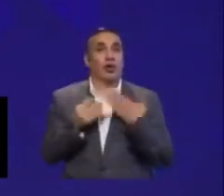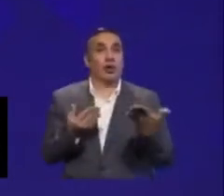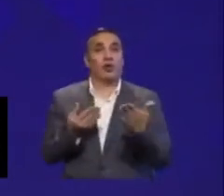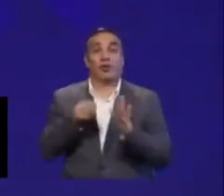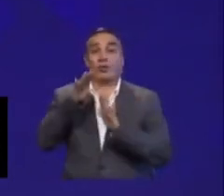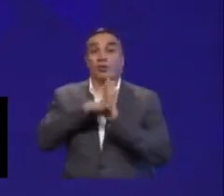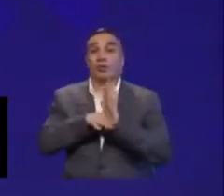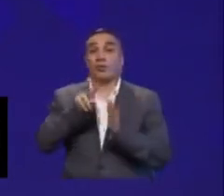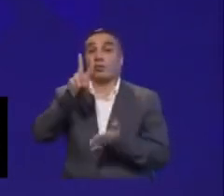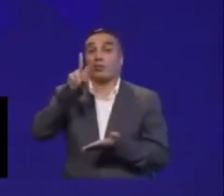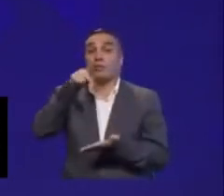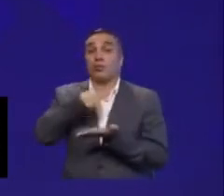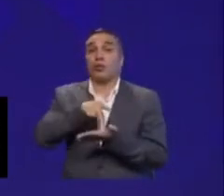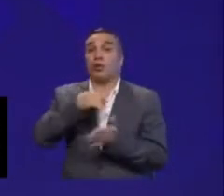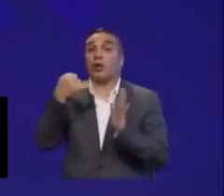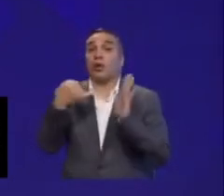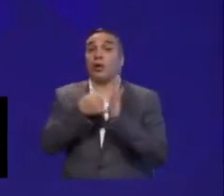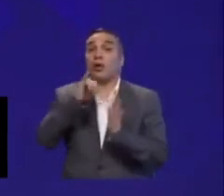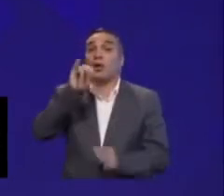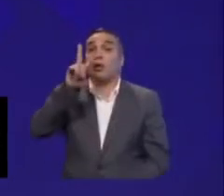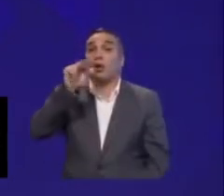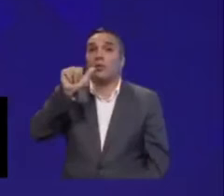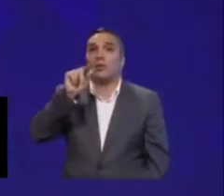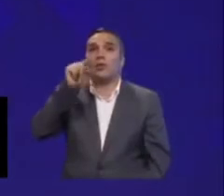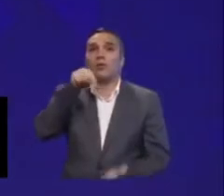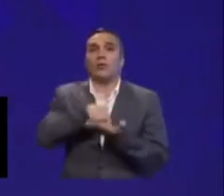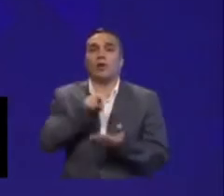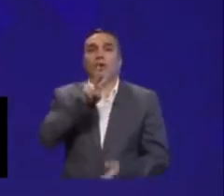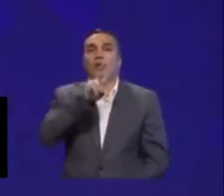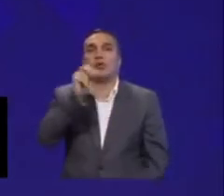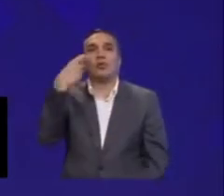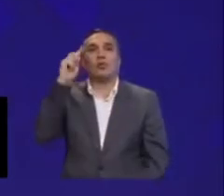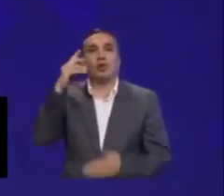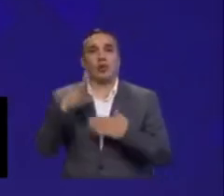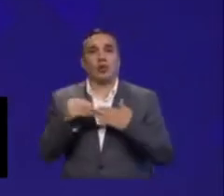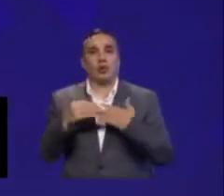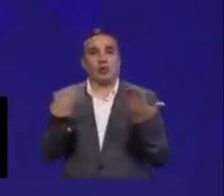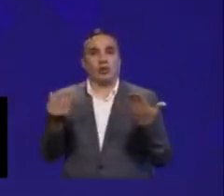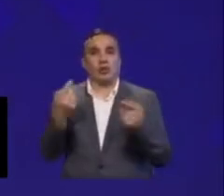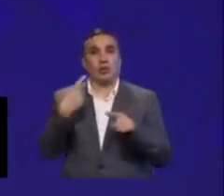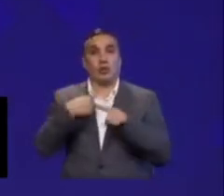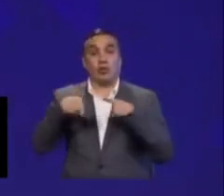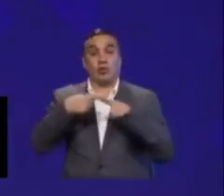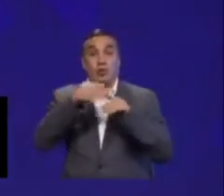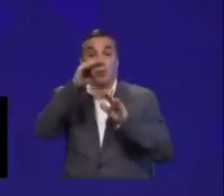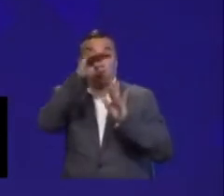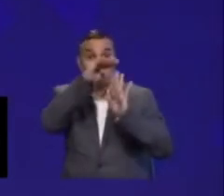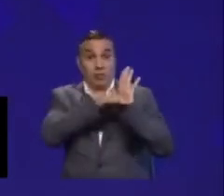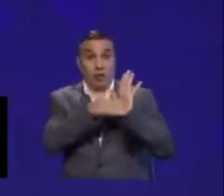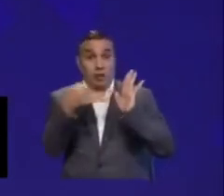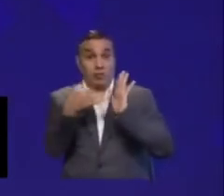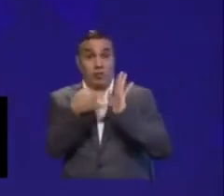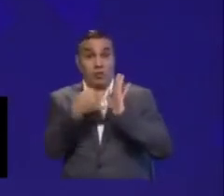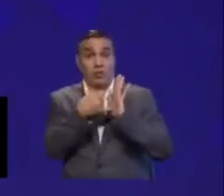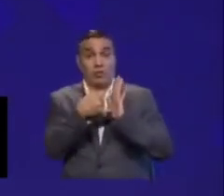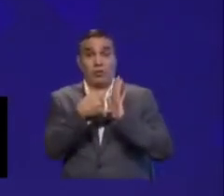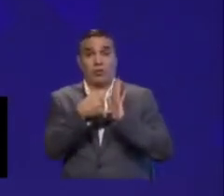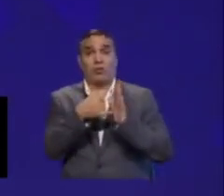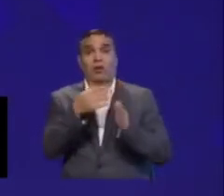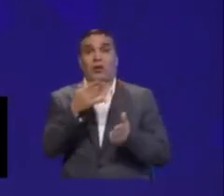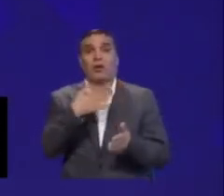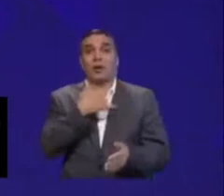Bajar 2 puntos del IVA nos cuesta $1,200 millones. Pero el momento que bajamos este impuesto, que es el más